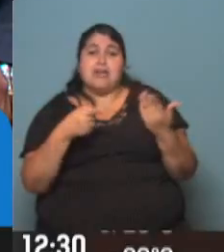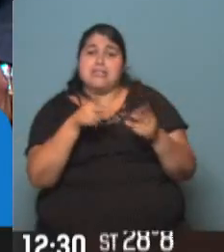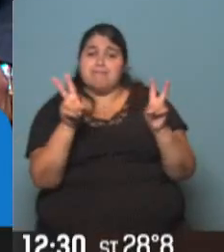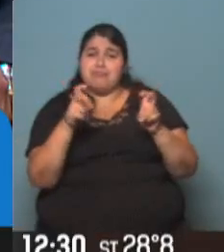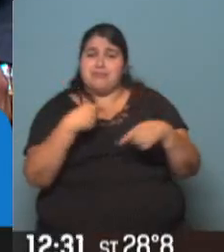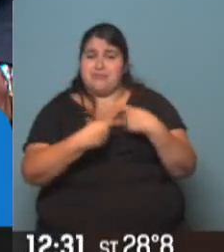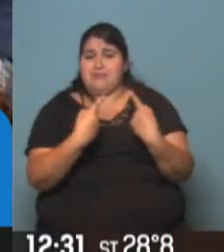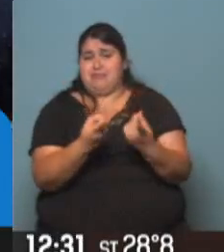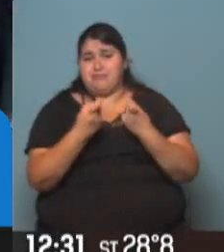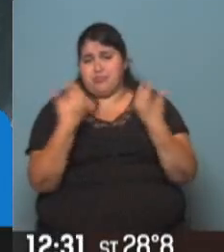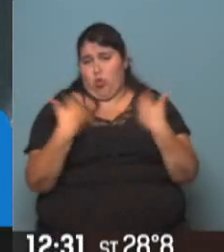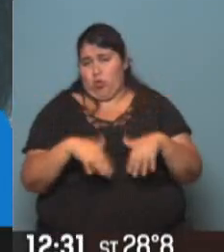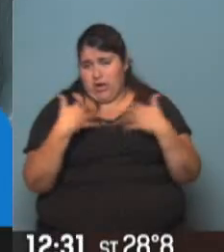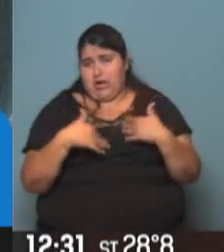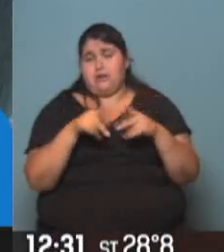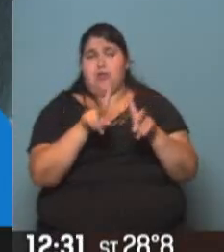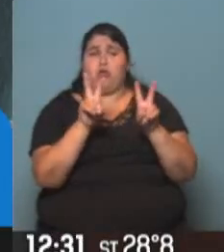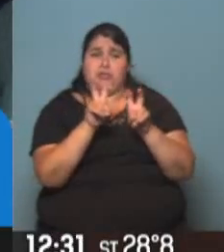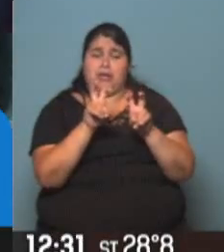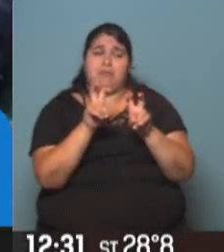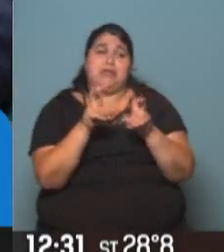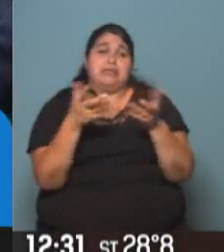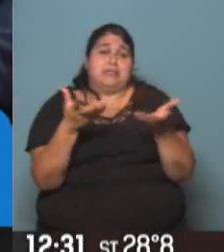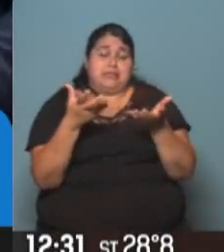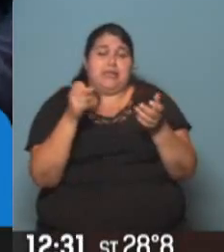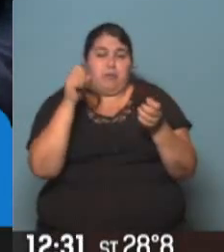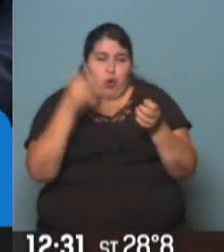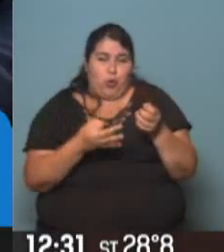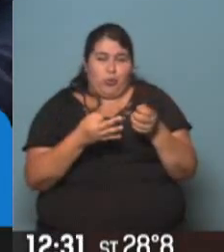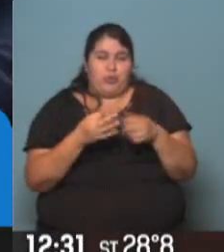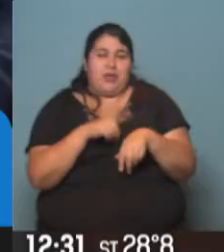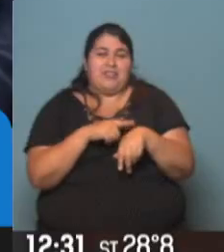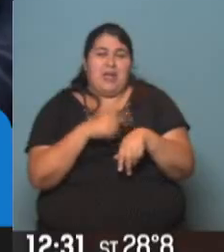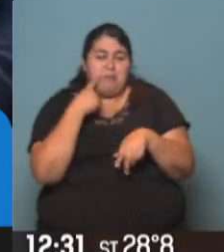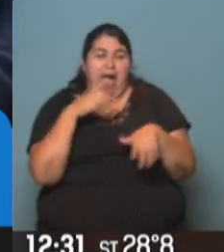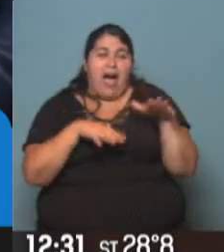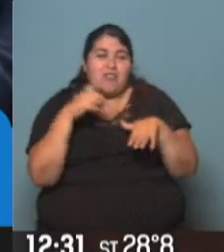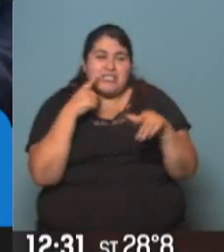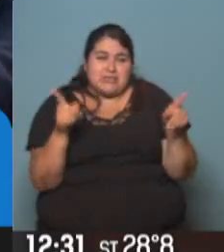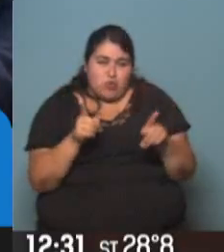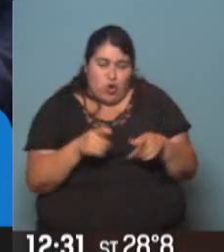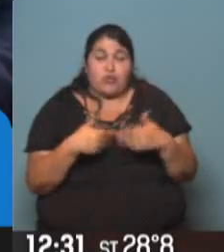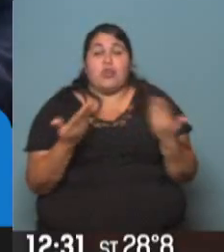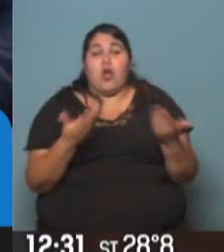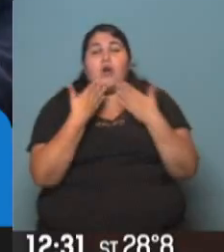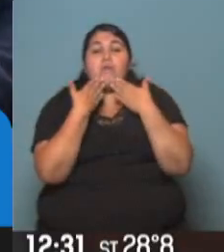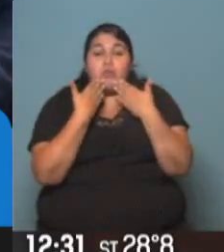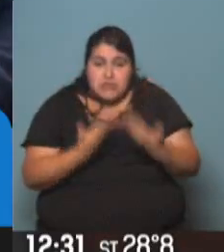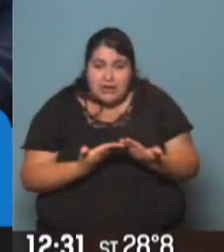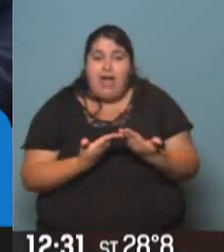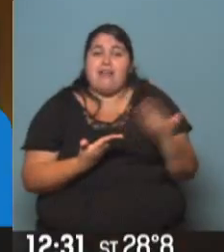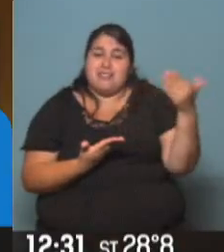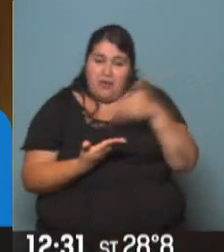hablando del tema en hoja la vacuna ha sido un tema para tratar en el día de hoy pero lamentablemente estamos accede y va a continuar victoria gracias por